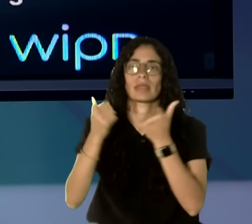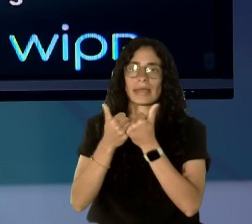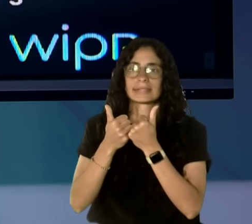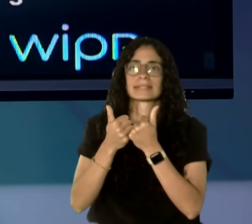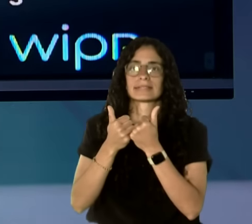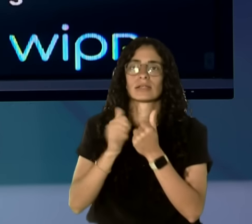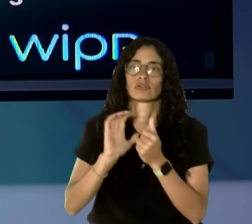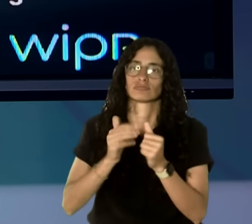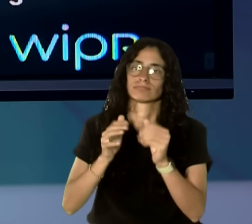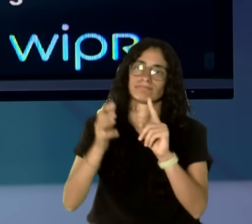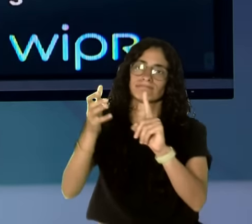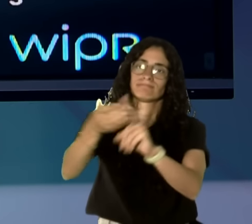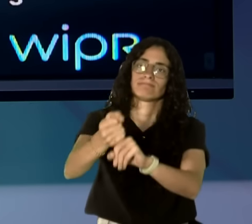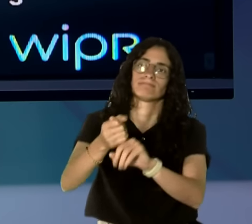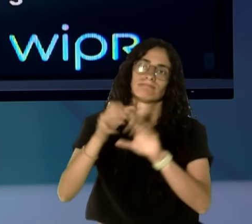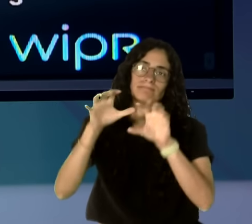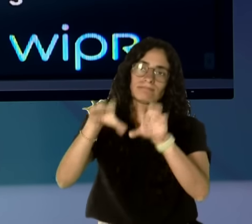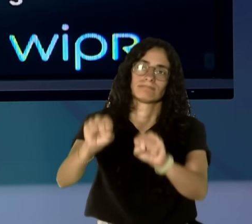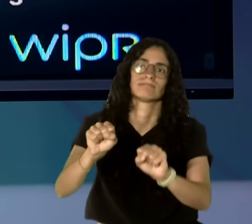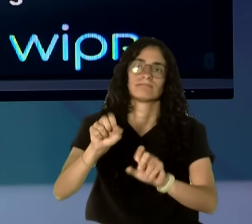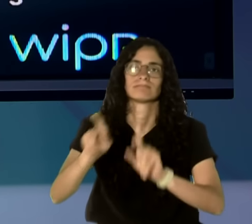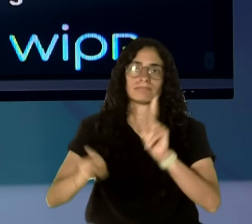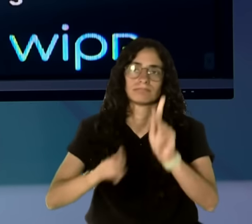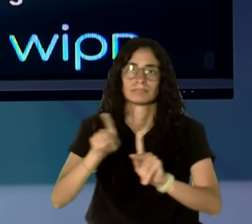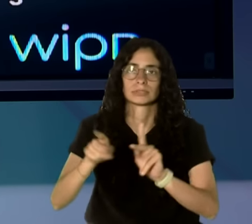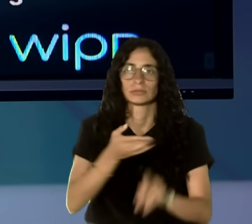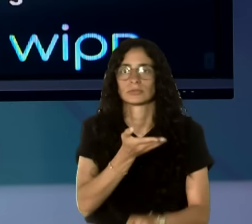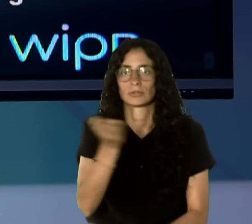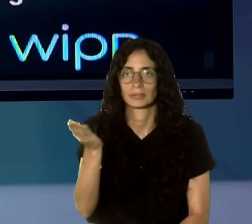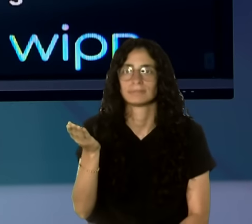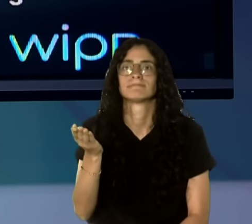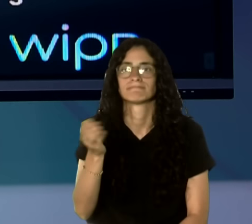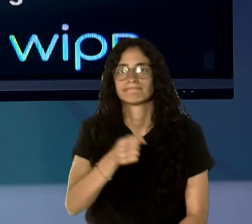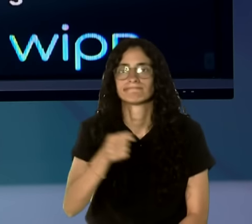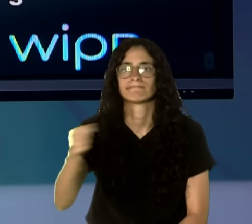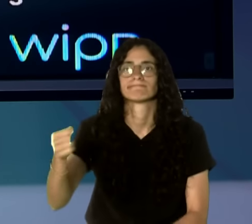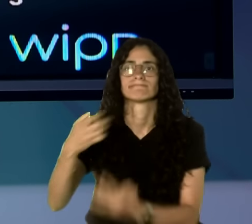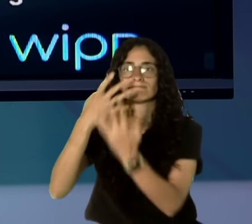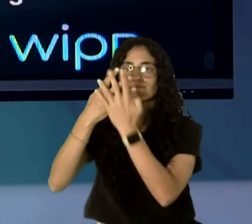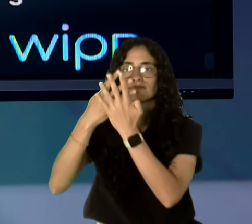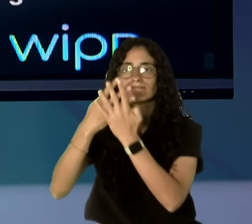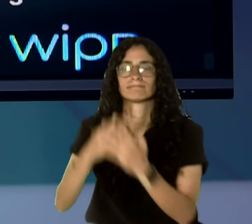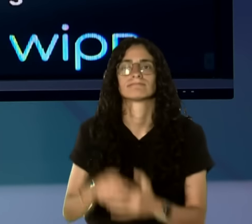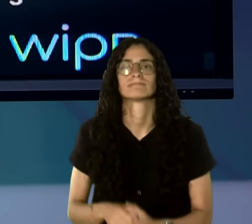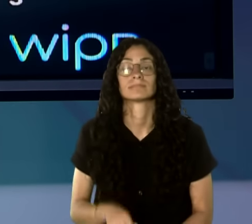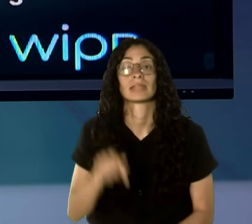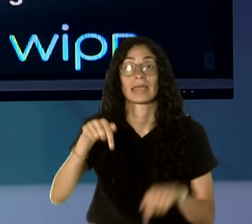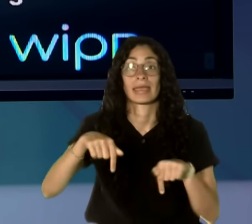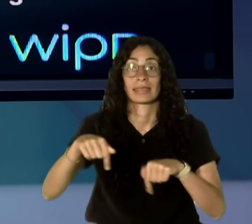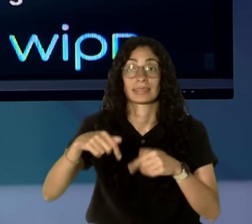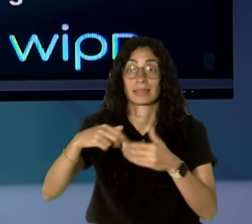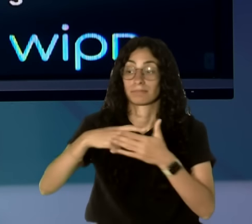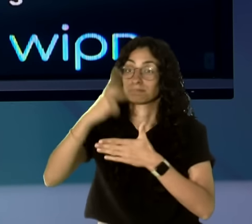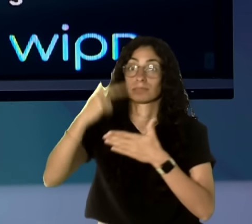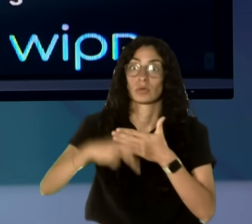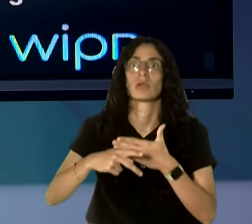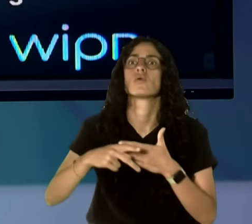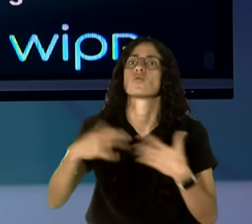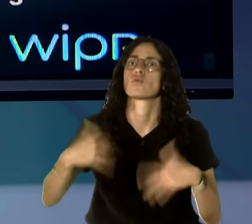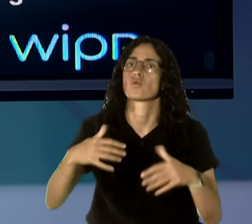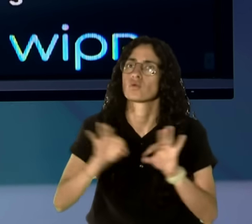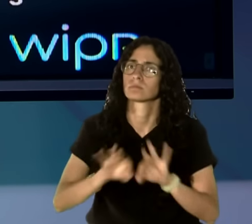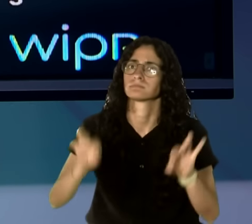vamos directamente hacia esa información para arrestar a estos individuos altamente peligrosos y este programa Es una herramienta efectiva